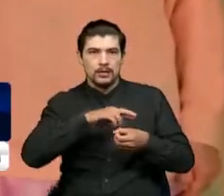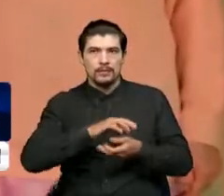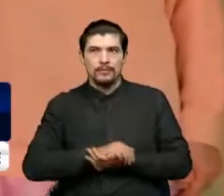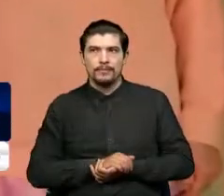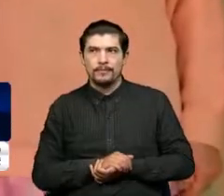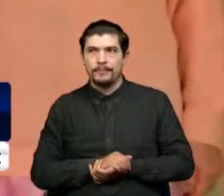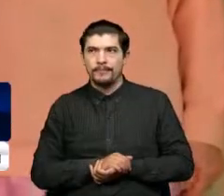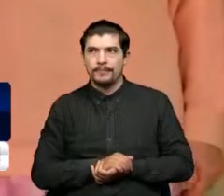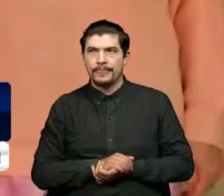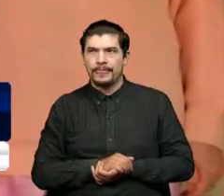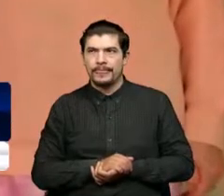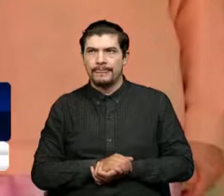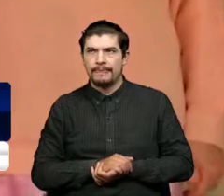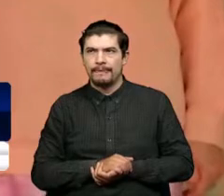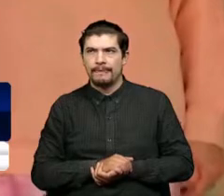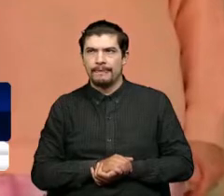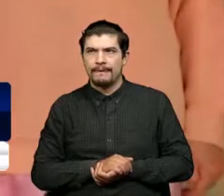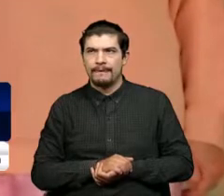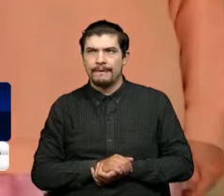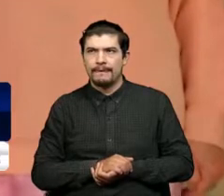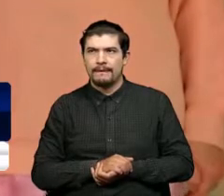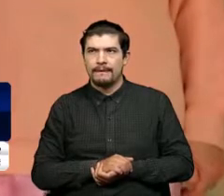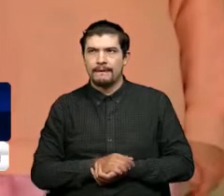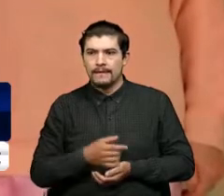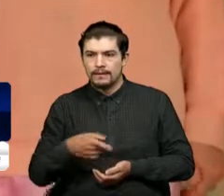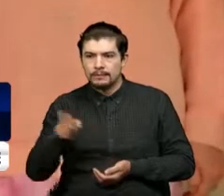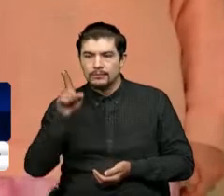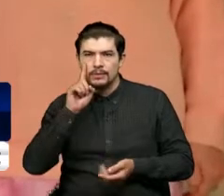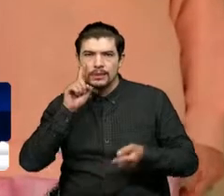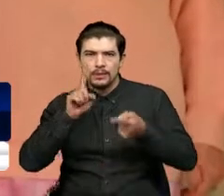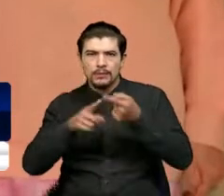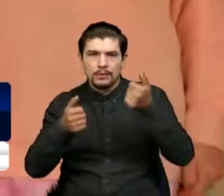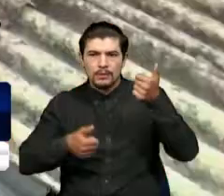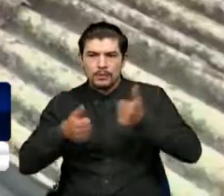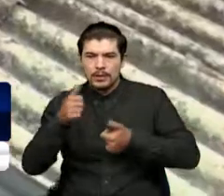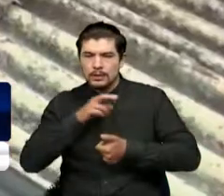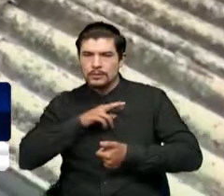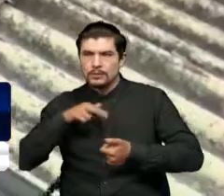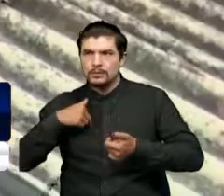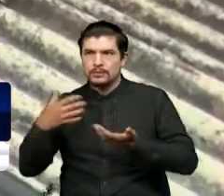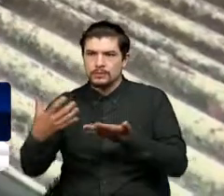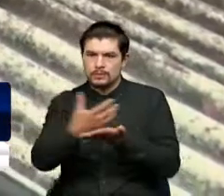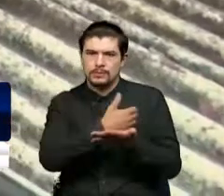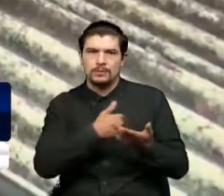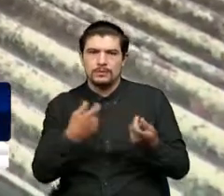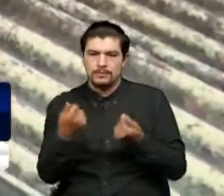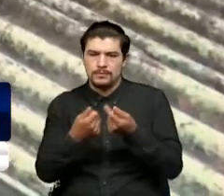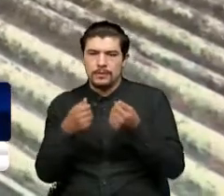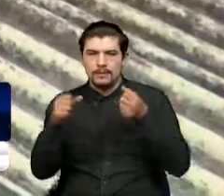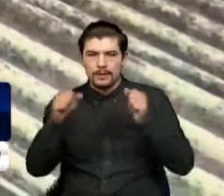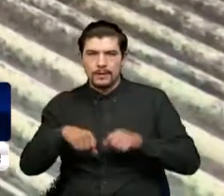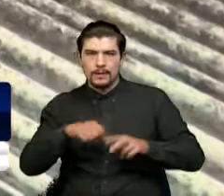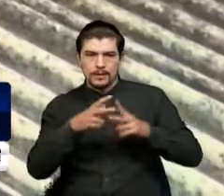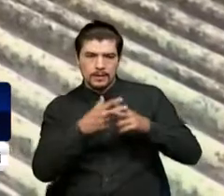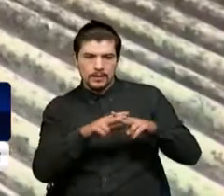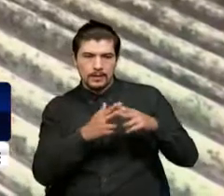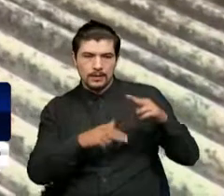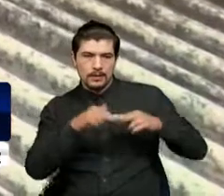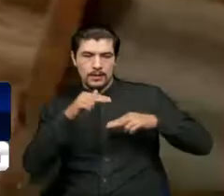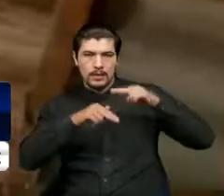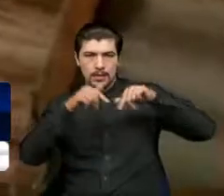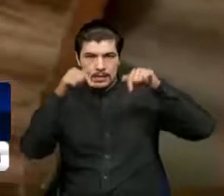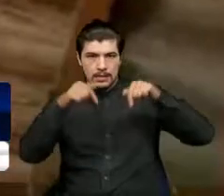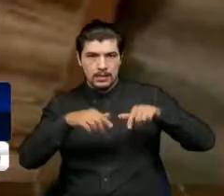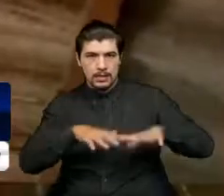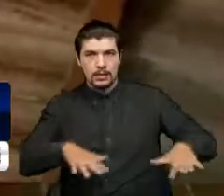Con el objeto de conseguir recursos para reconstruir algunos techos de nuestras